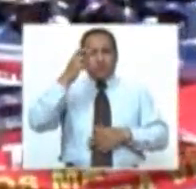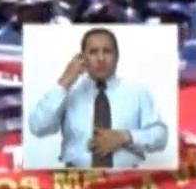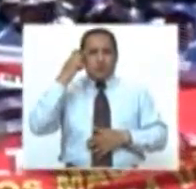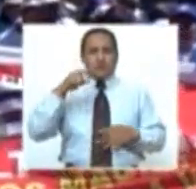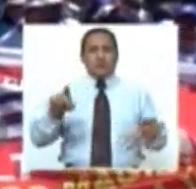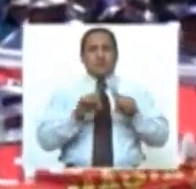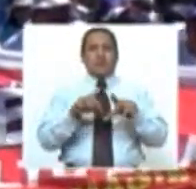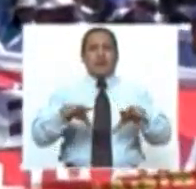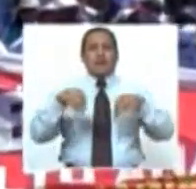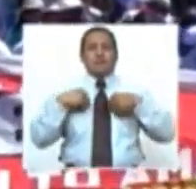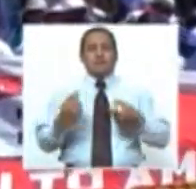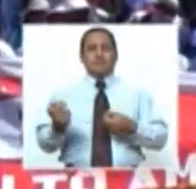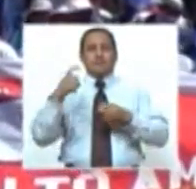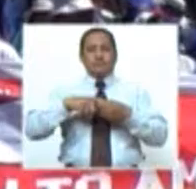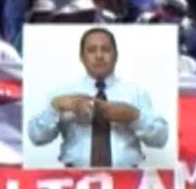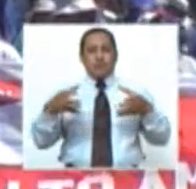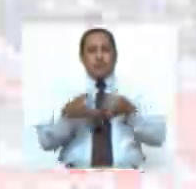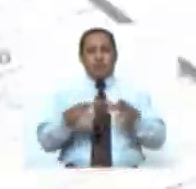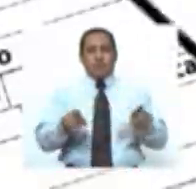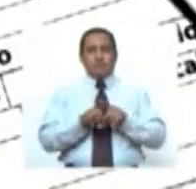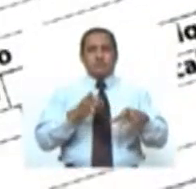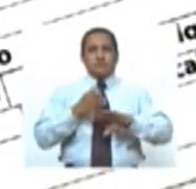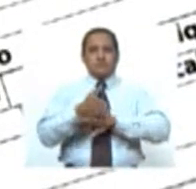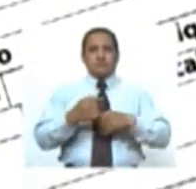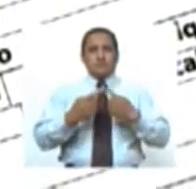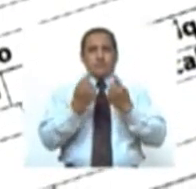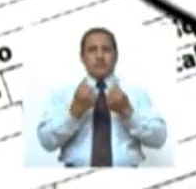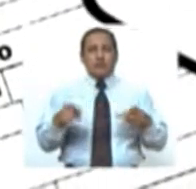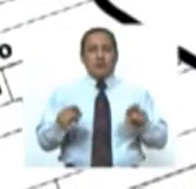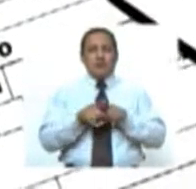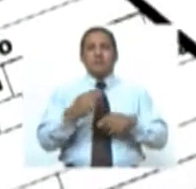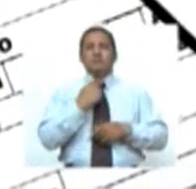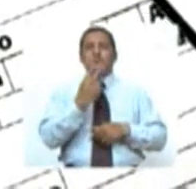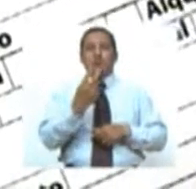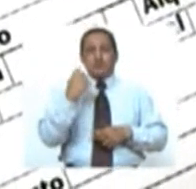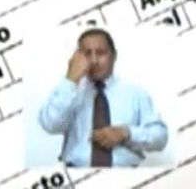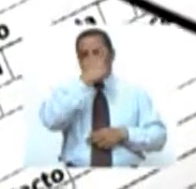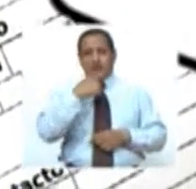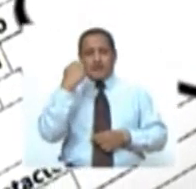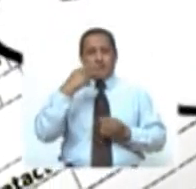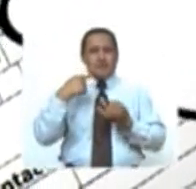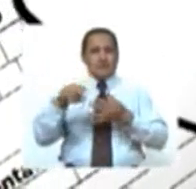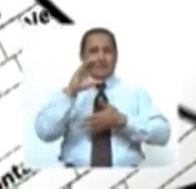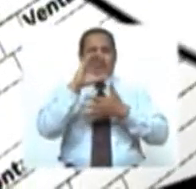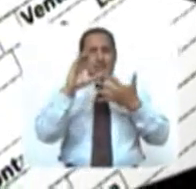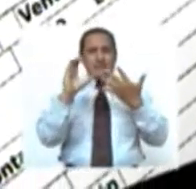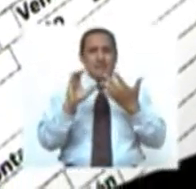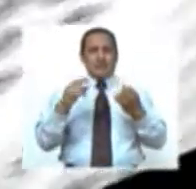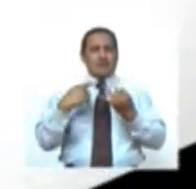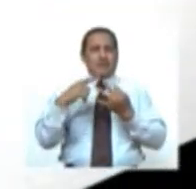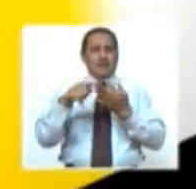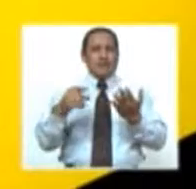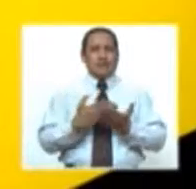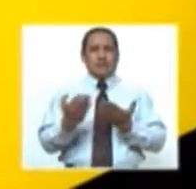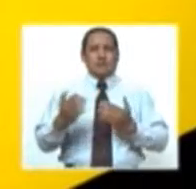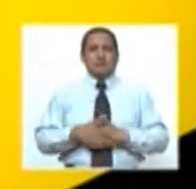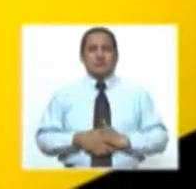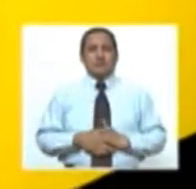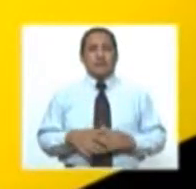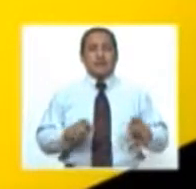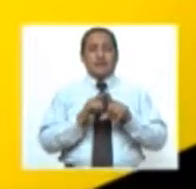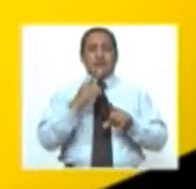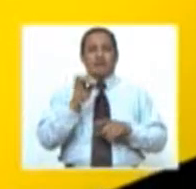políticas, afiliación sindical, ingresos económicos, voz, imagen, características físicas, entre otros,